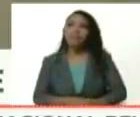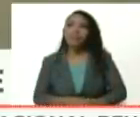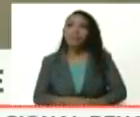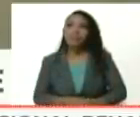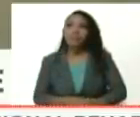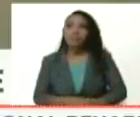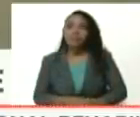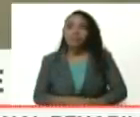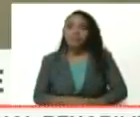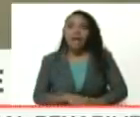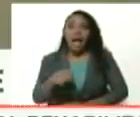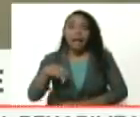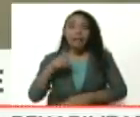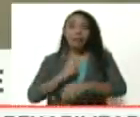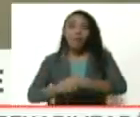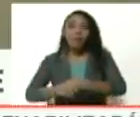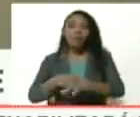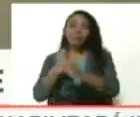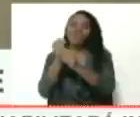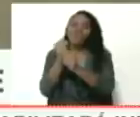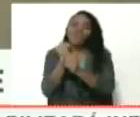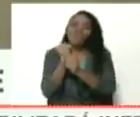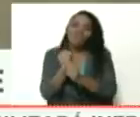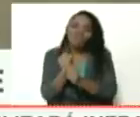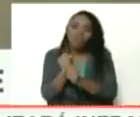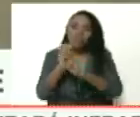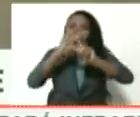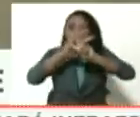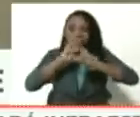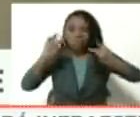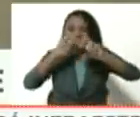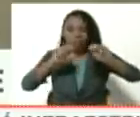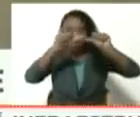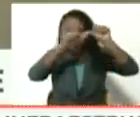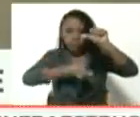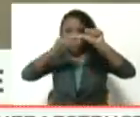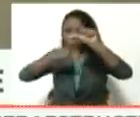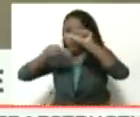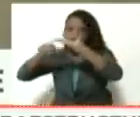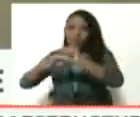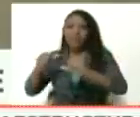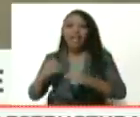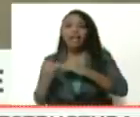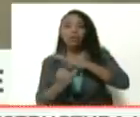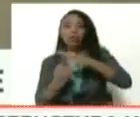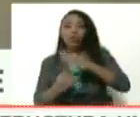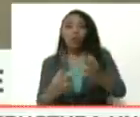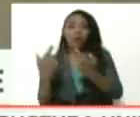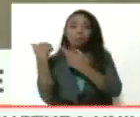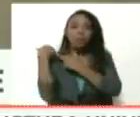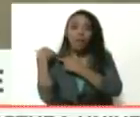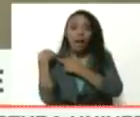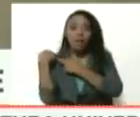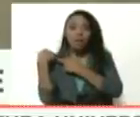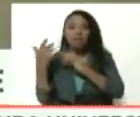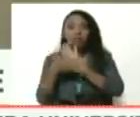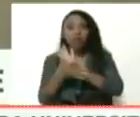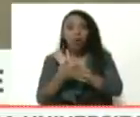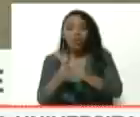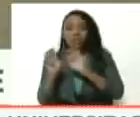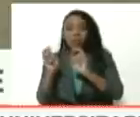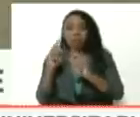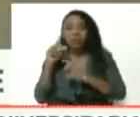Estamos en este momento a la espera de la investigación de los órganos competentes. Hemos conversado, estamos en